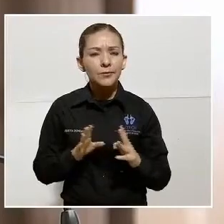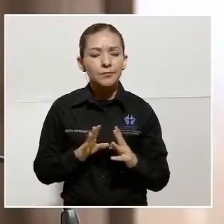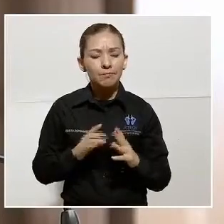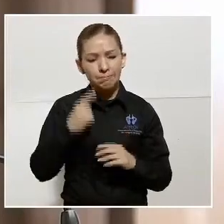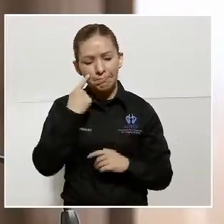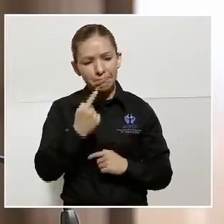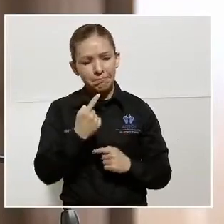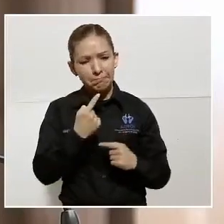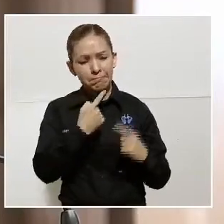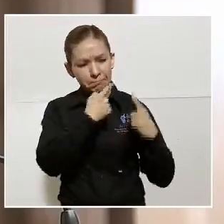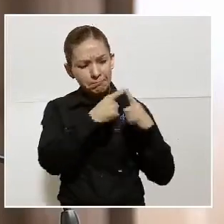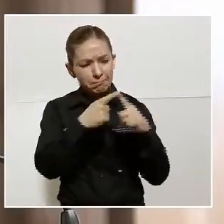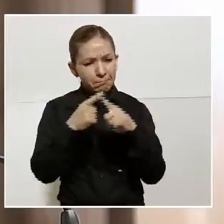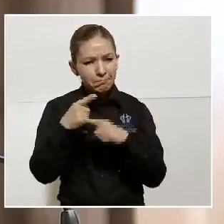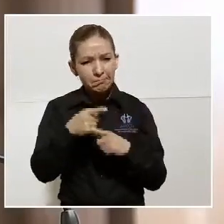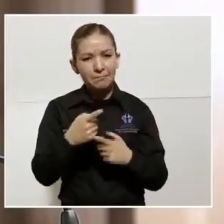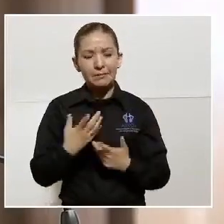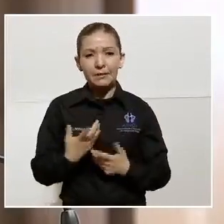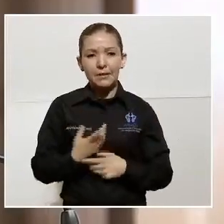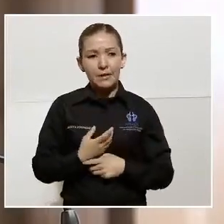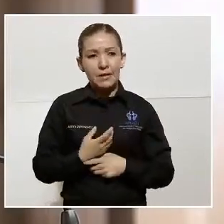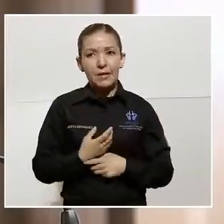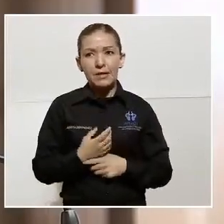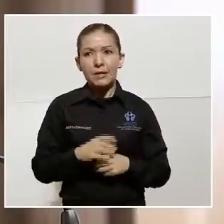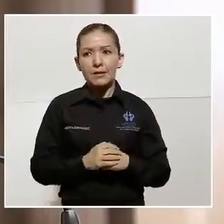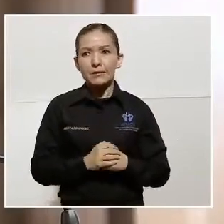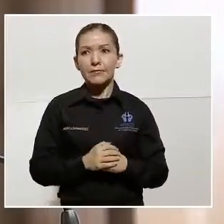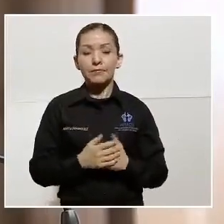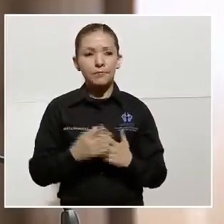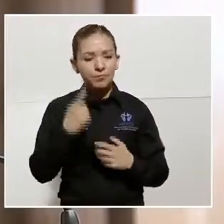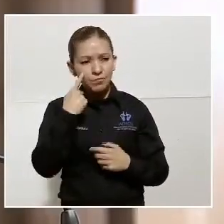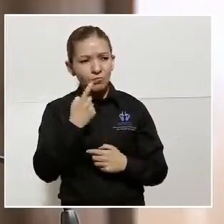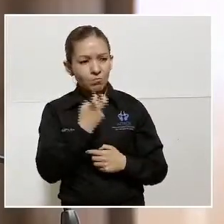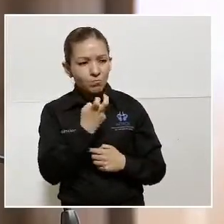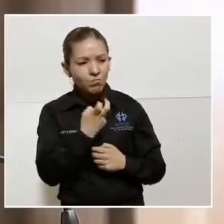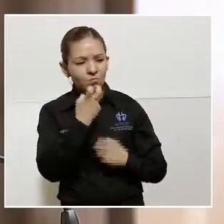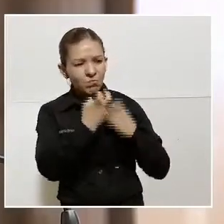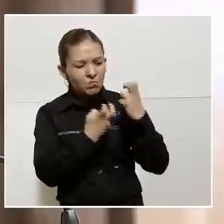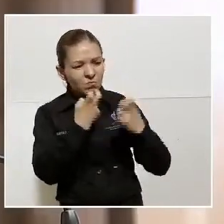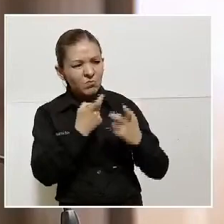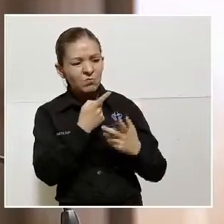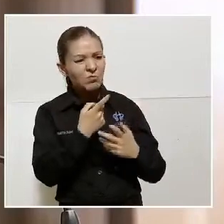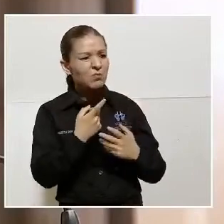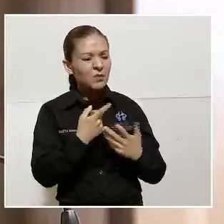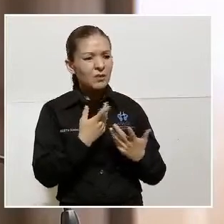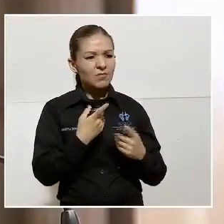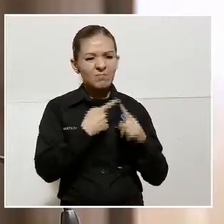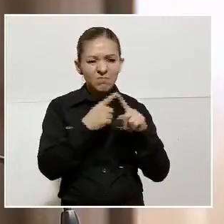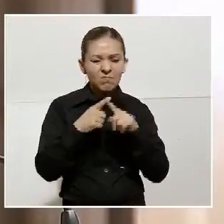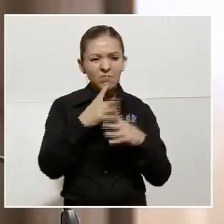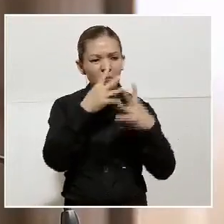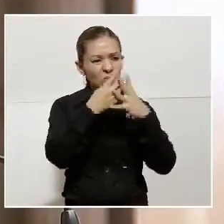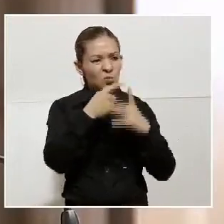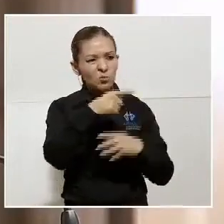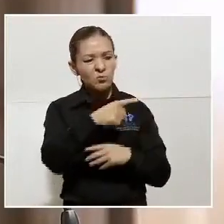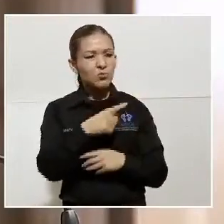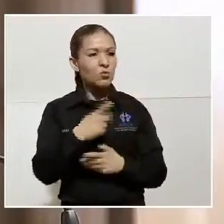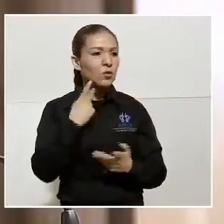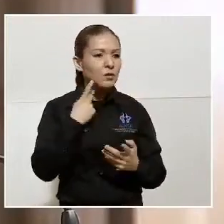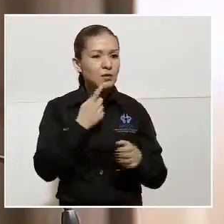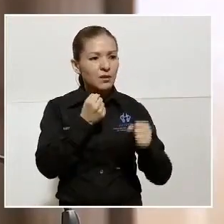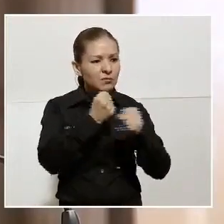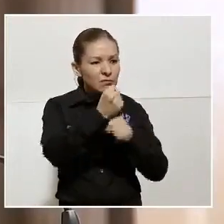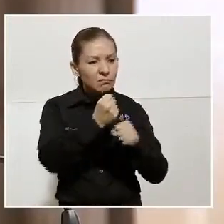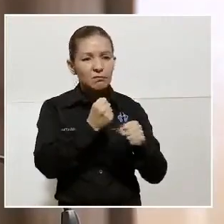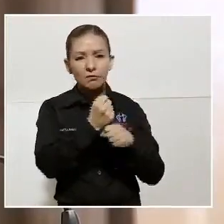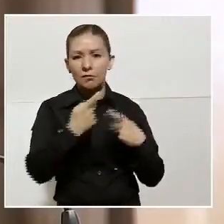formas: estigmatización social de la protesta, detenciones arbitrarias, prisión política,